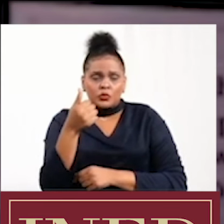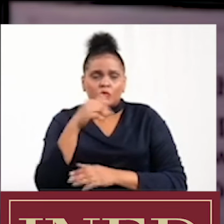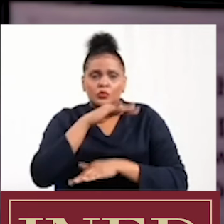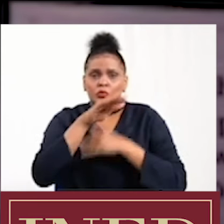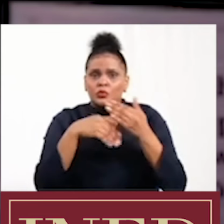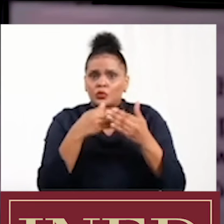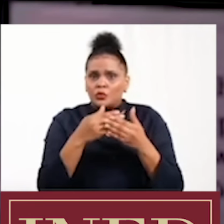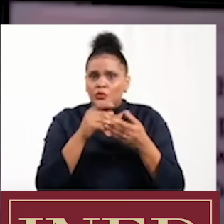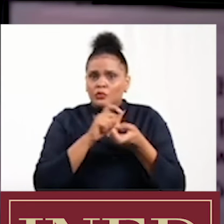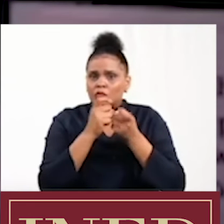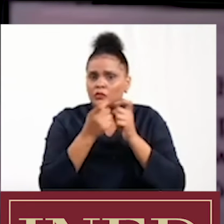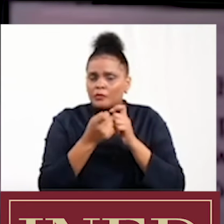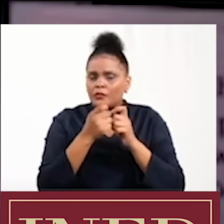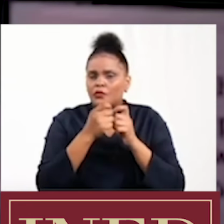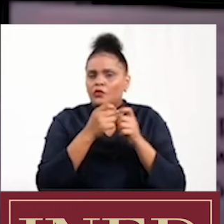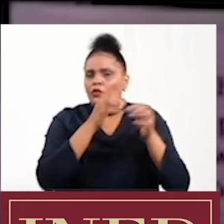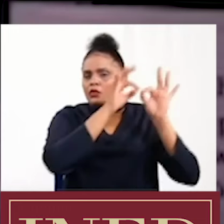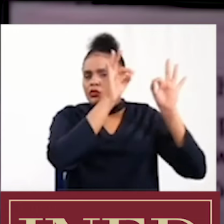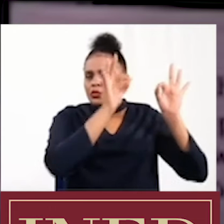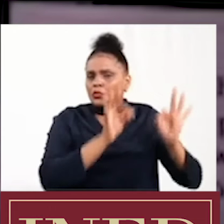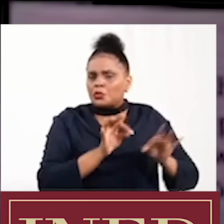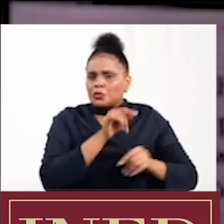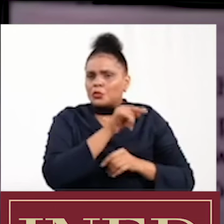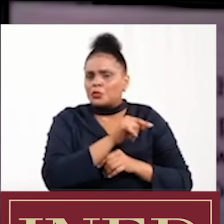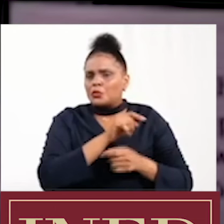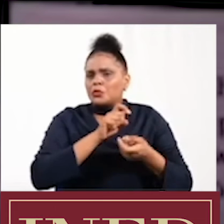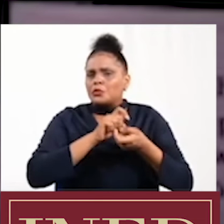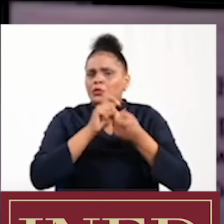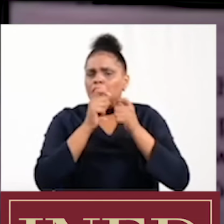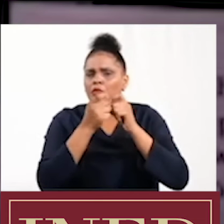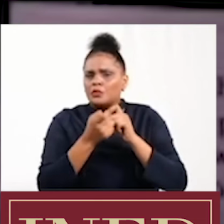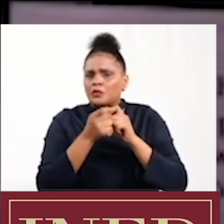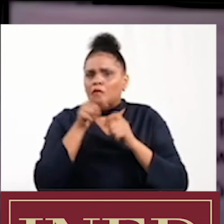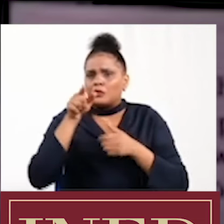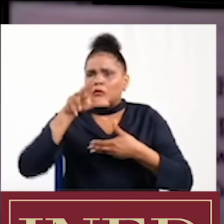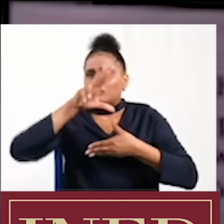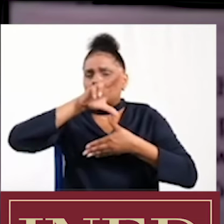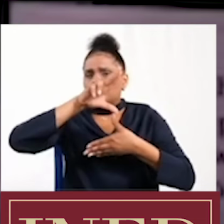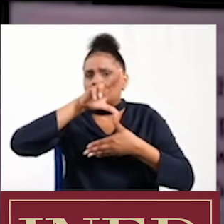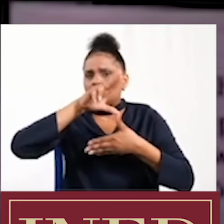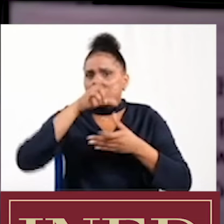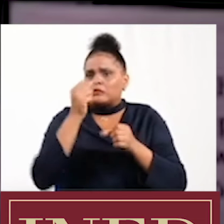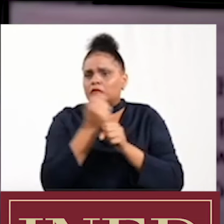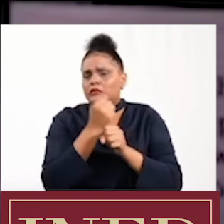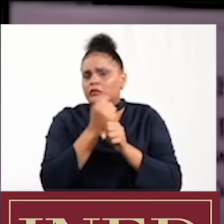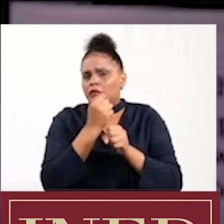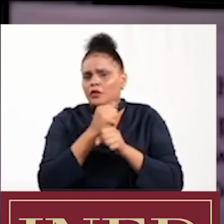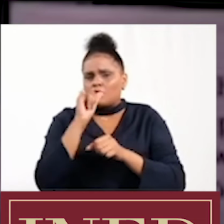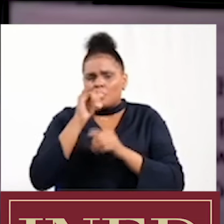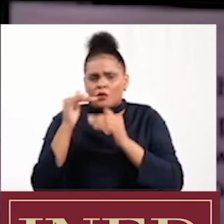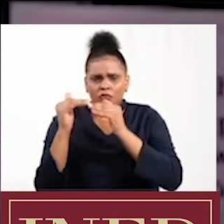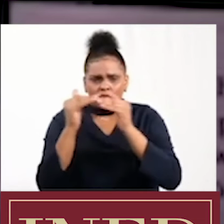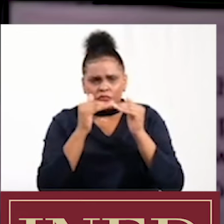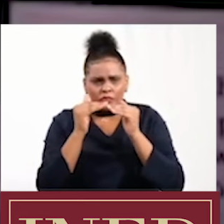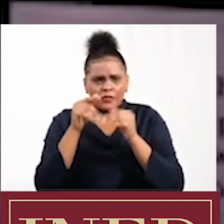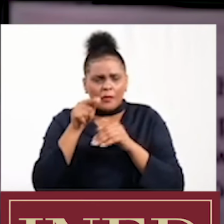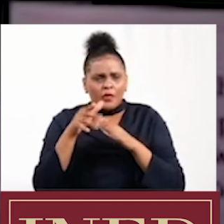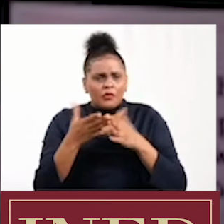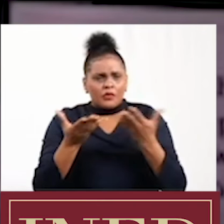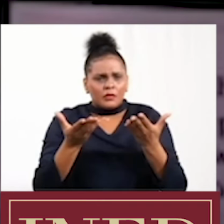transformaciones culturales la cuestión es el ritmo de esas transformaciones y en el caso de américa latina las estamos trabajando en paralelo yo quisiera